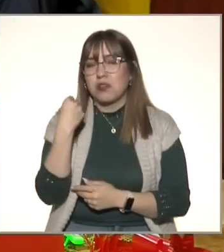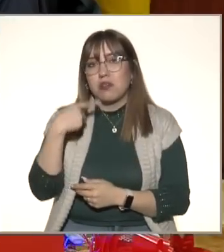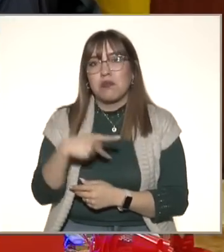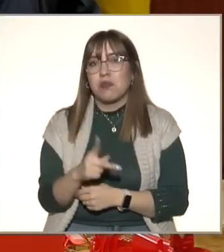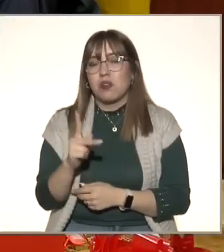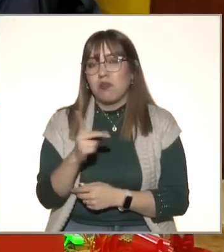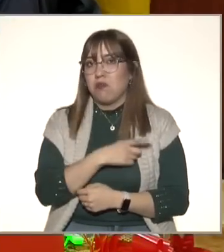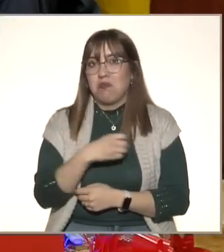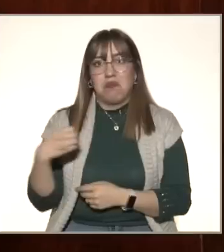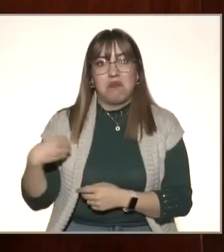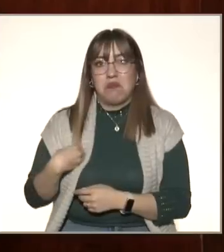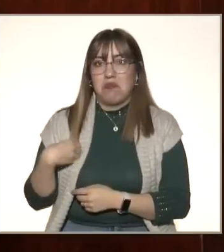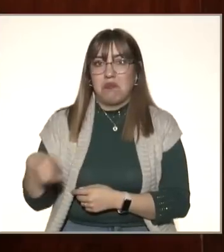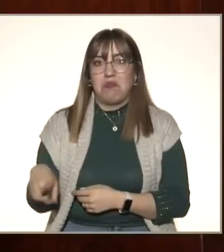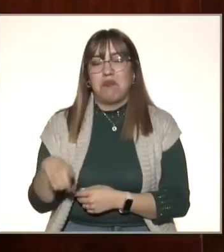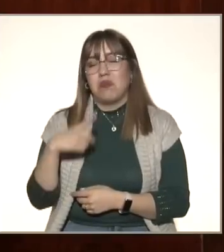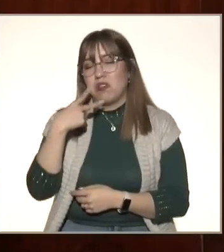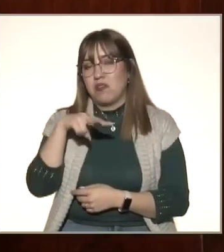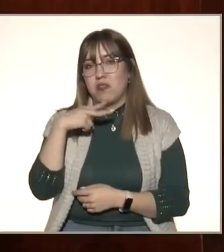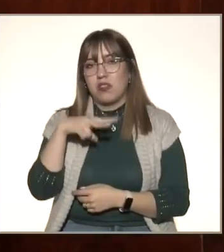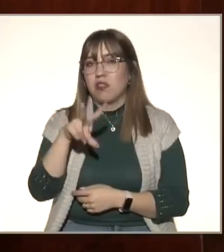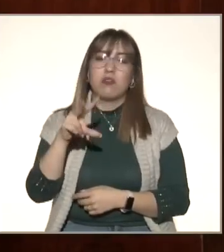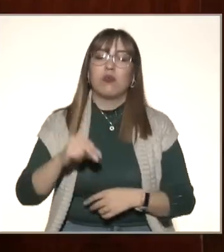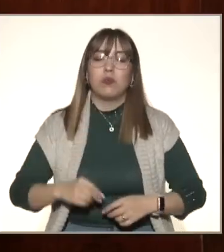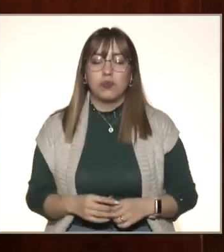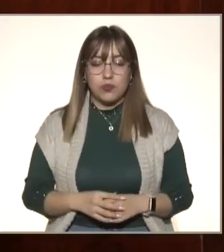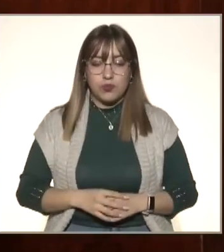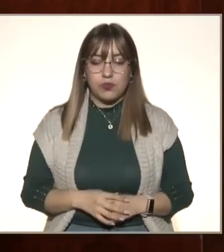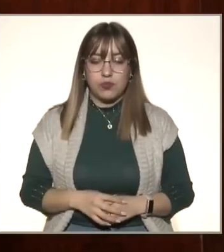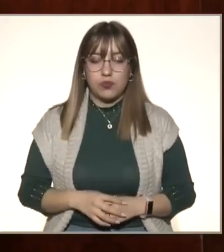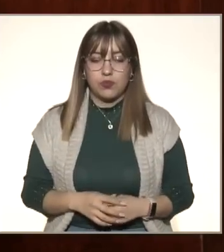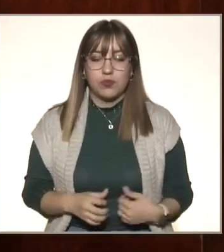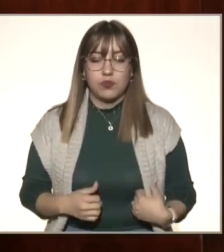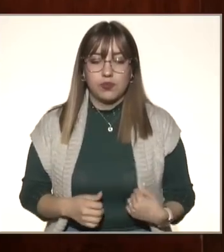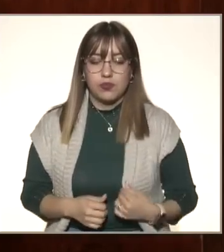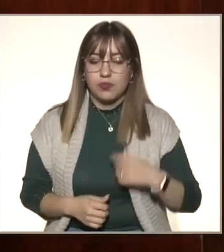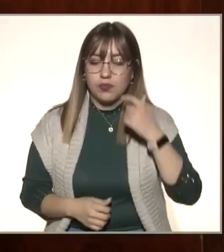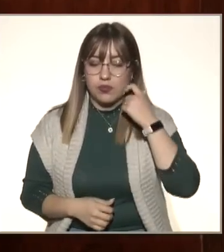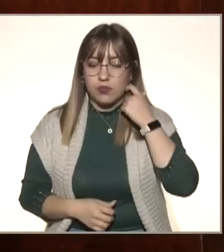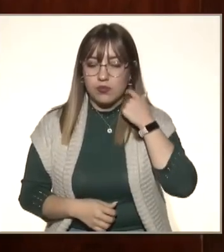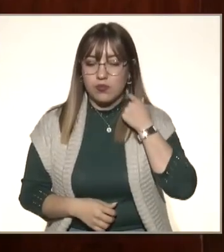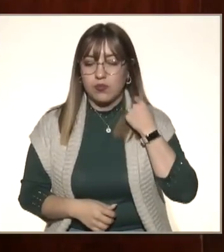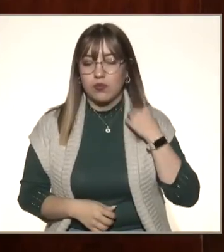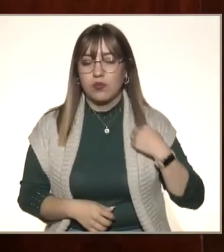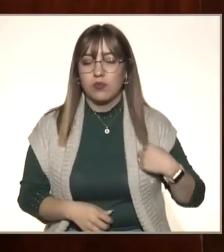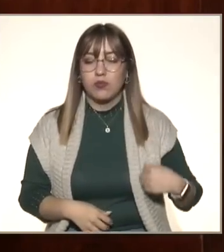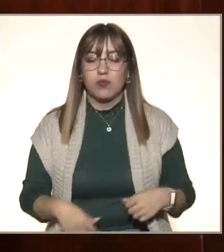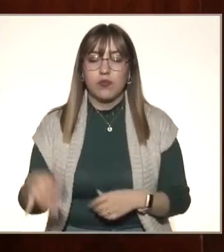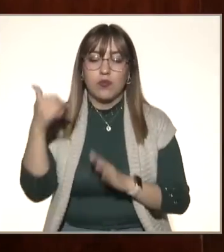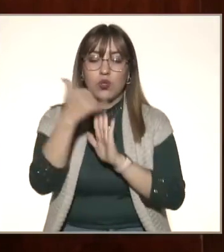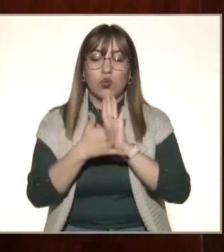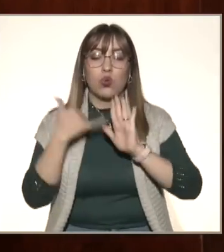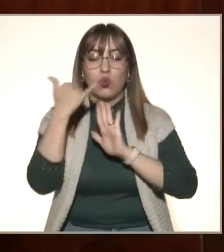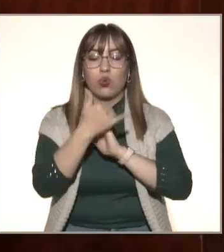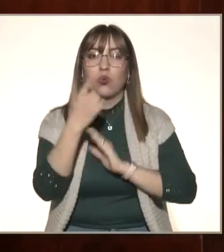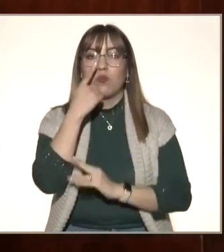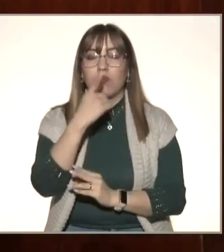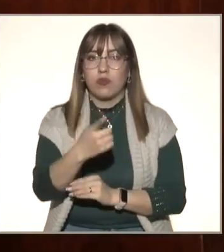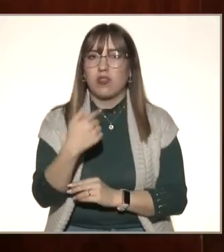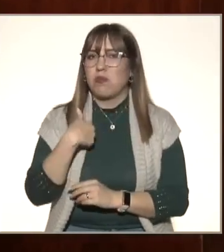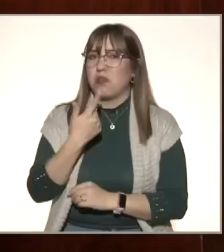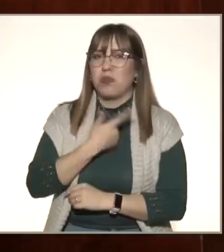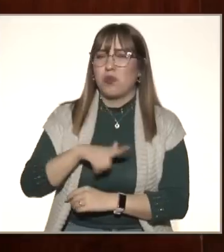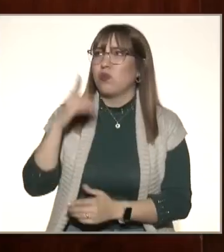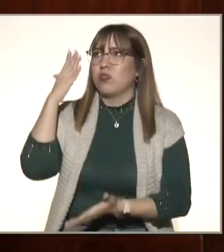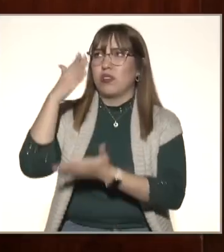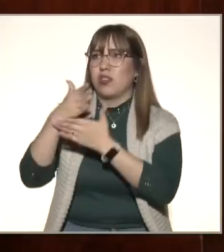es exclusivamente en estas fechas. También en YouTube nos decían: a mí no me gusta ir a casa de nadie, a mí me gusta